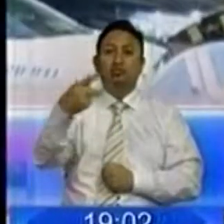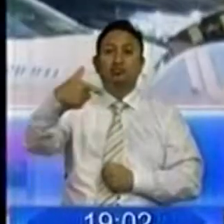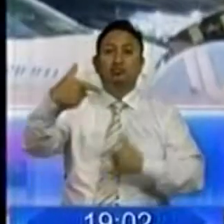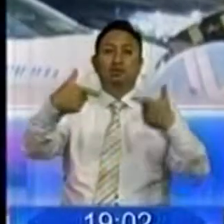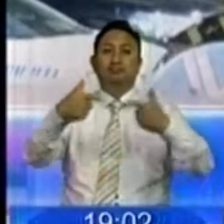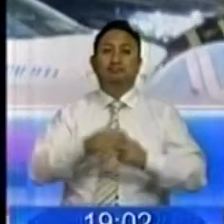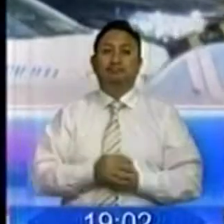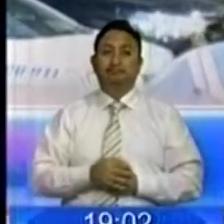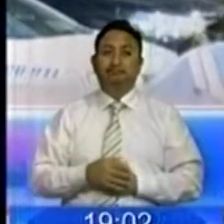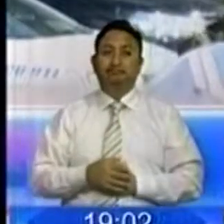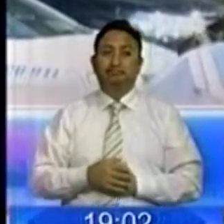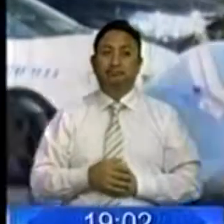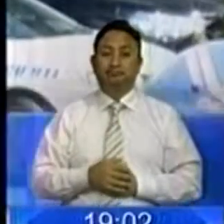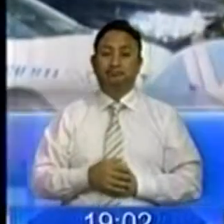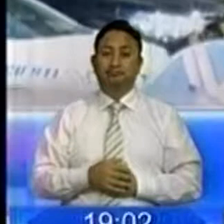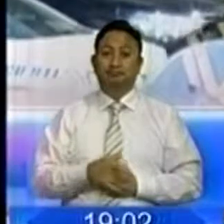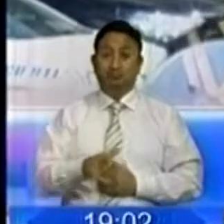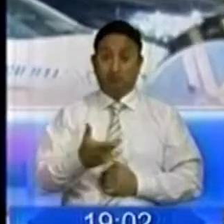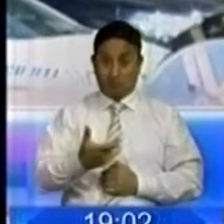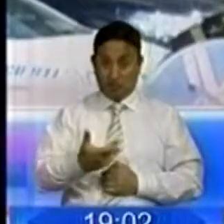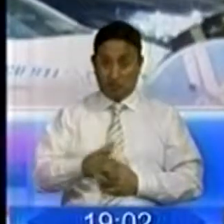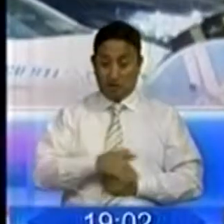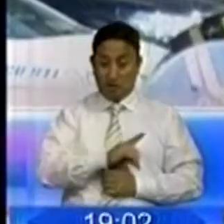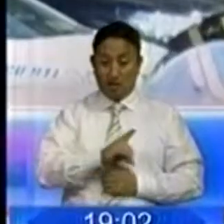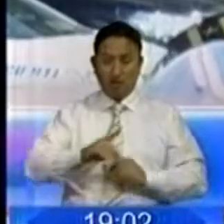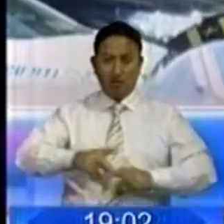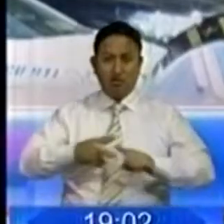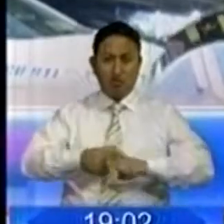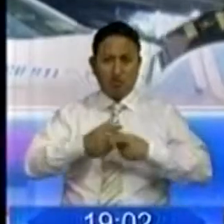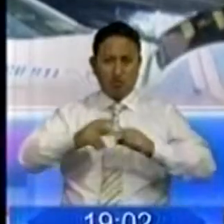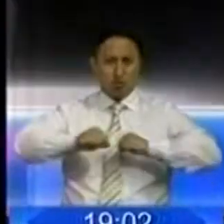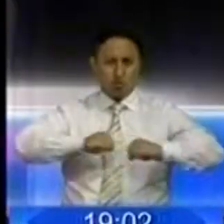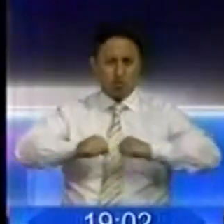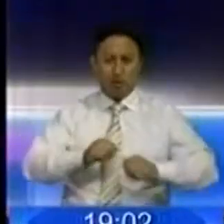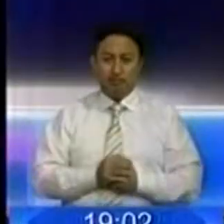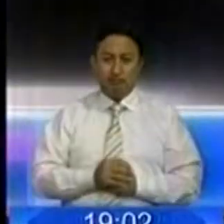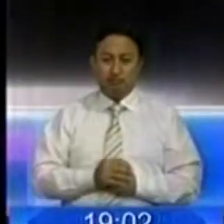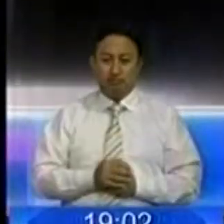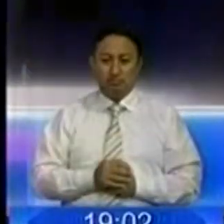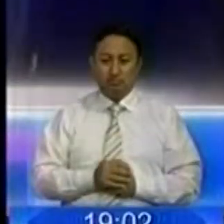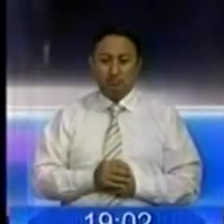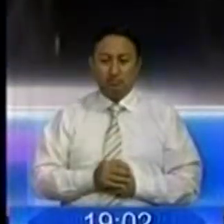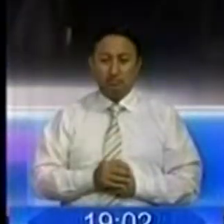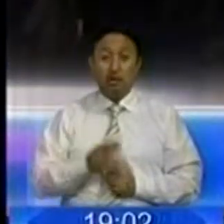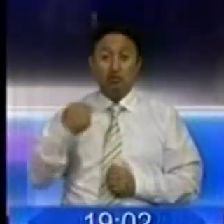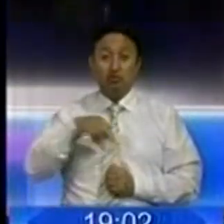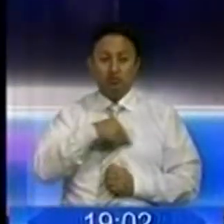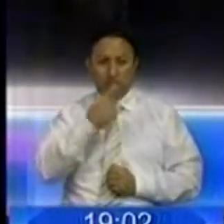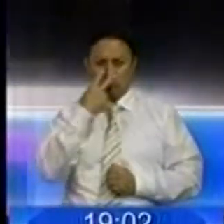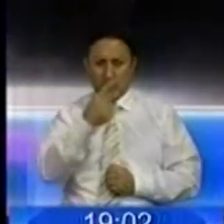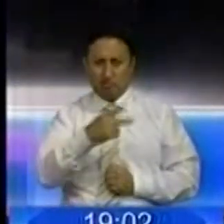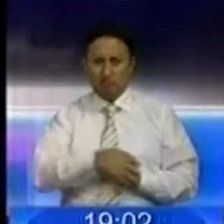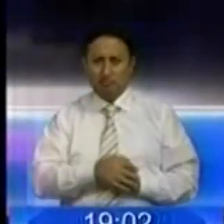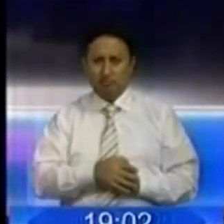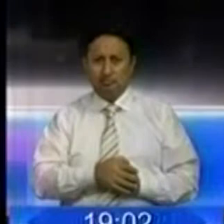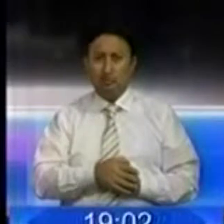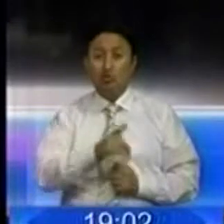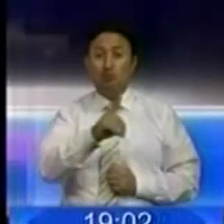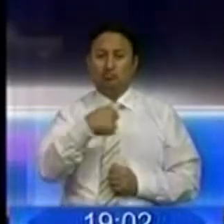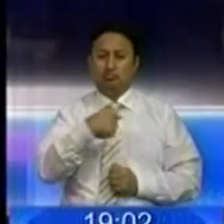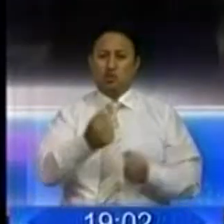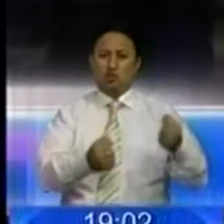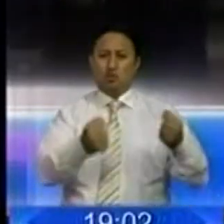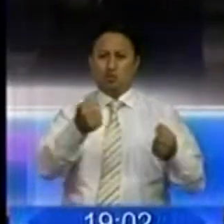inmediatamente de que se puso esto de que se dio la operación en buenos aires nosotros pudimos detectar es un vehículo